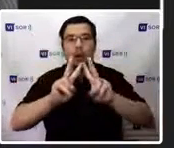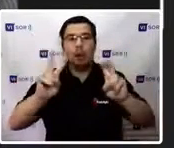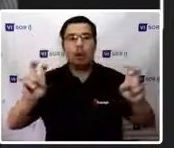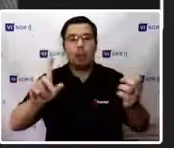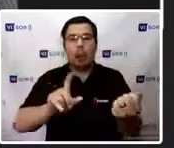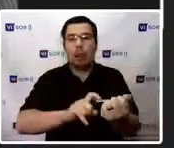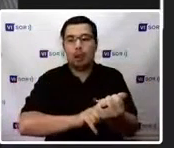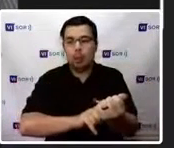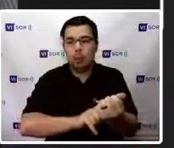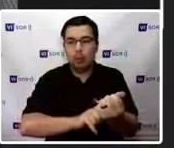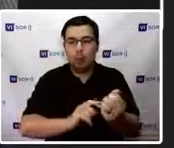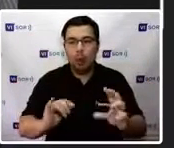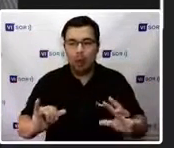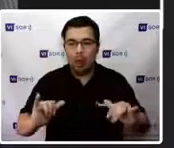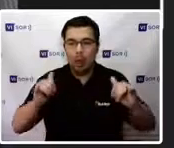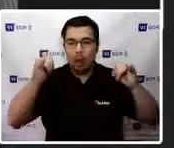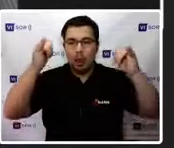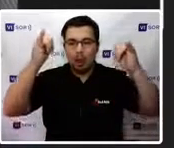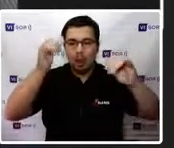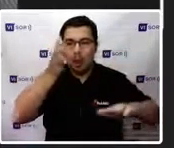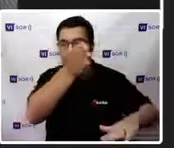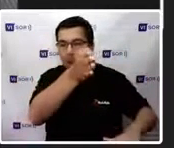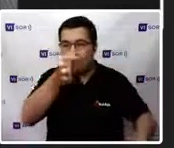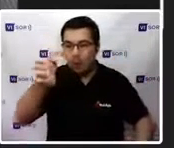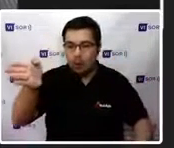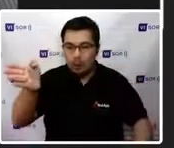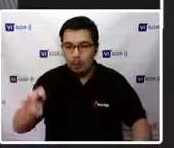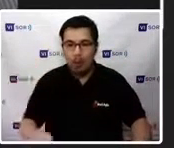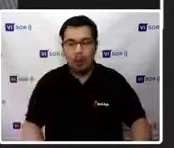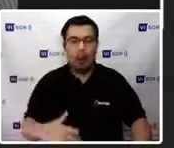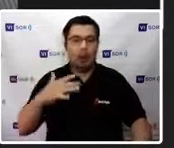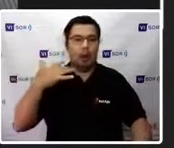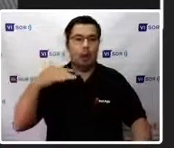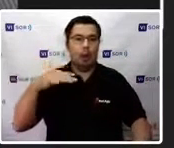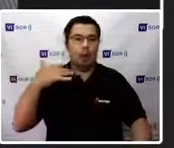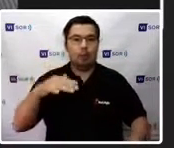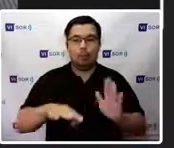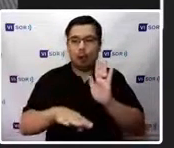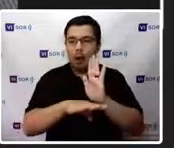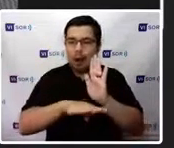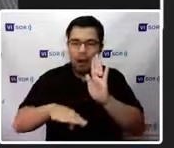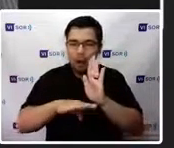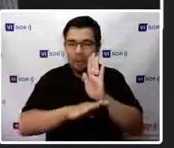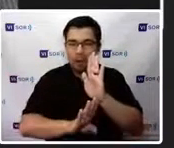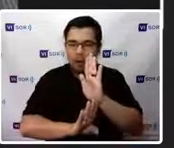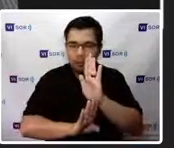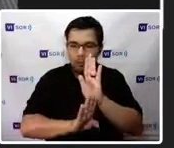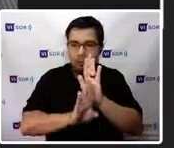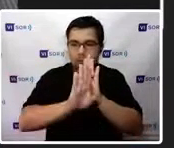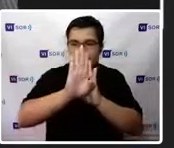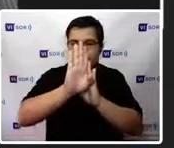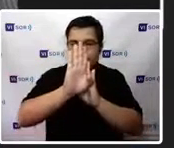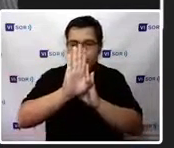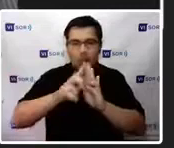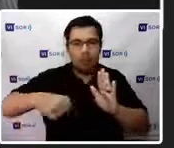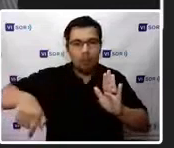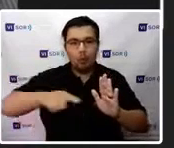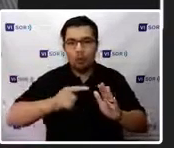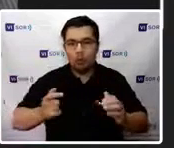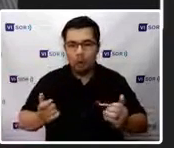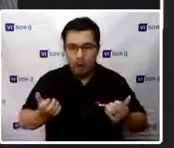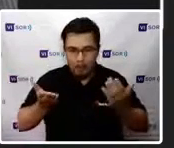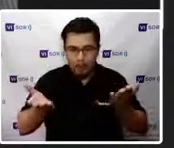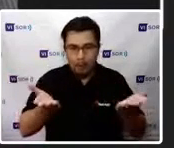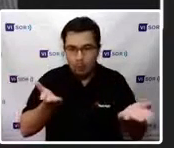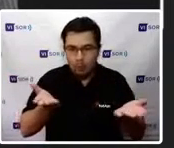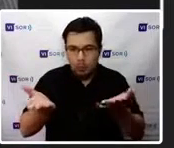Ya es la piedra angular de lo que se hace, ¿no es cierto? Porque prestamos un servicio y creo que me gusta, ¿no es cierto?, escucharlo, ¿no es